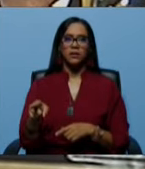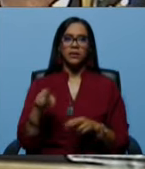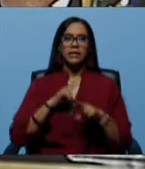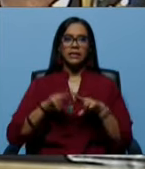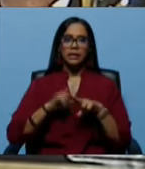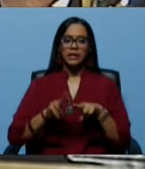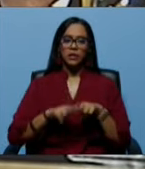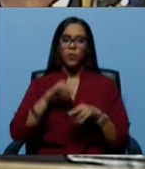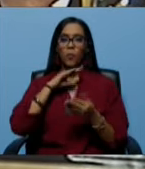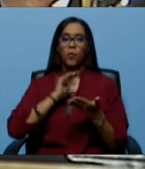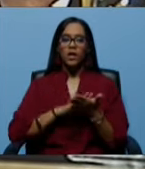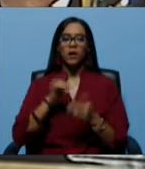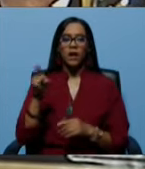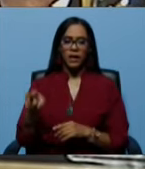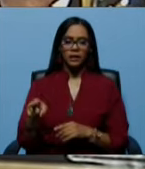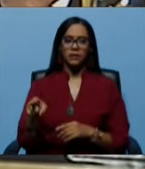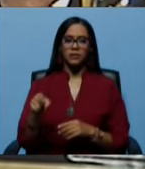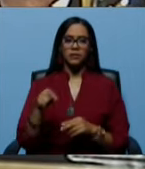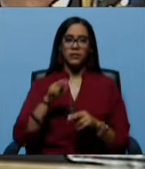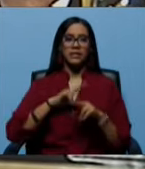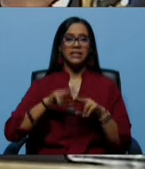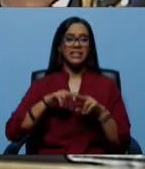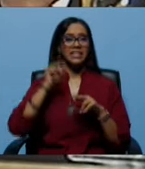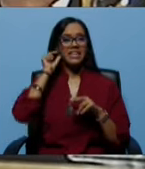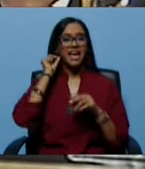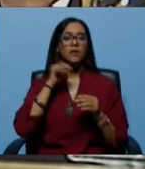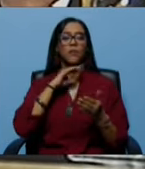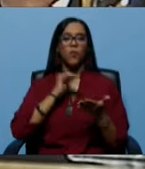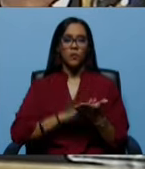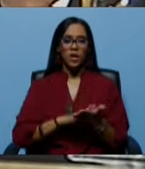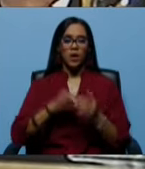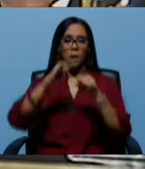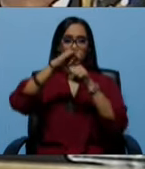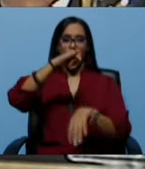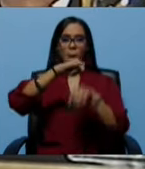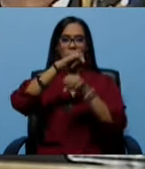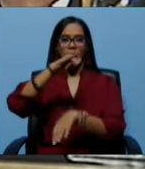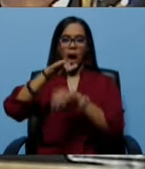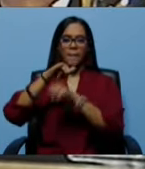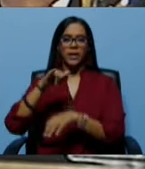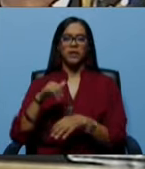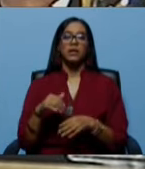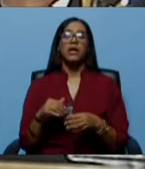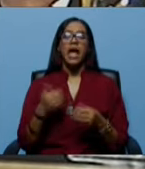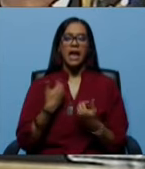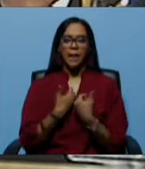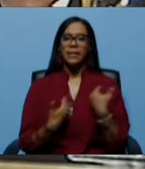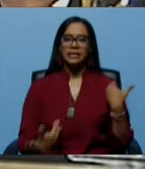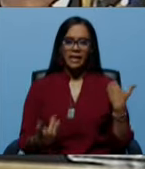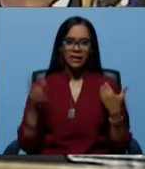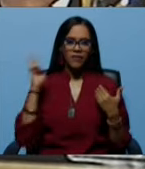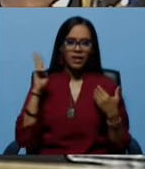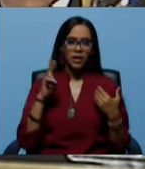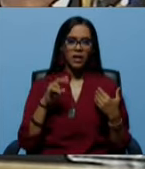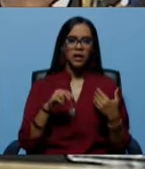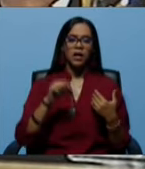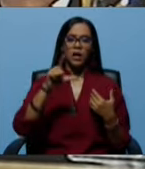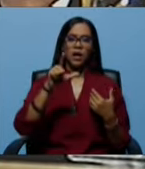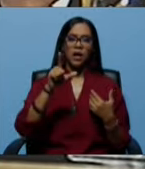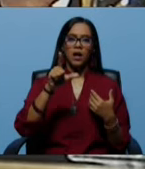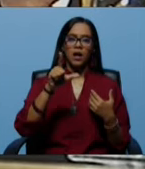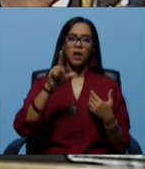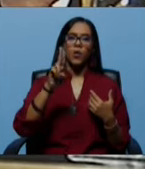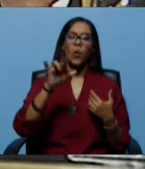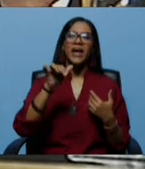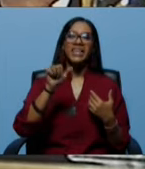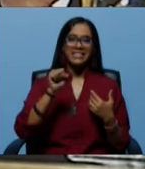Niños murieron ahí, niñas murieron en los bombardeos. Era presidente de Venezuela, Luis Herrera Campi, social